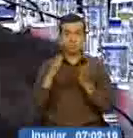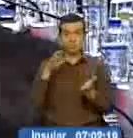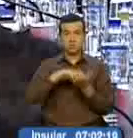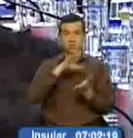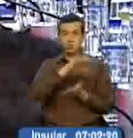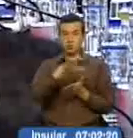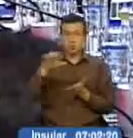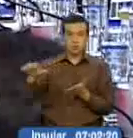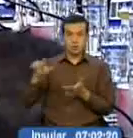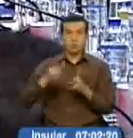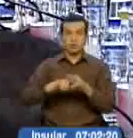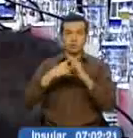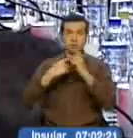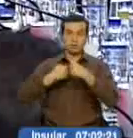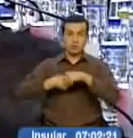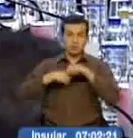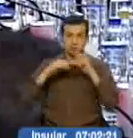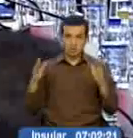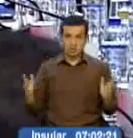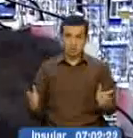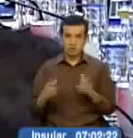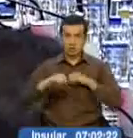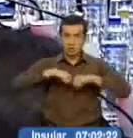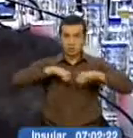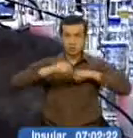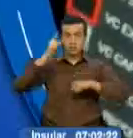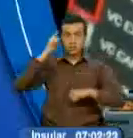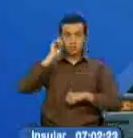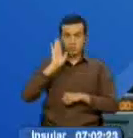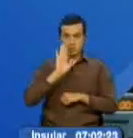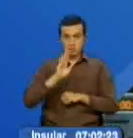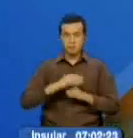provinciales e instala el taller para impulsar la línea de gestión del gobierno.